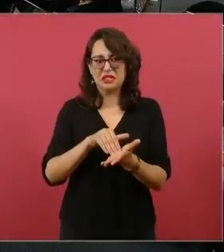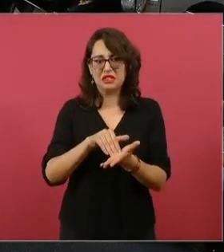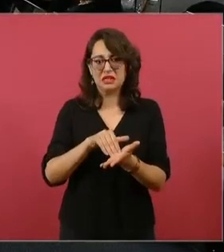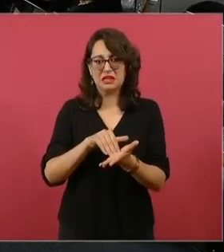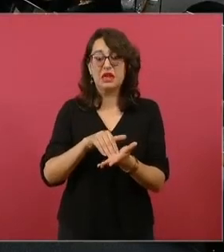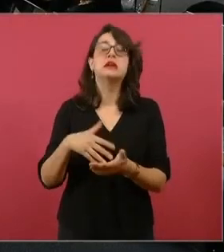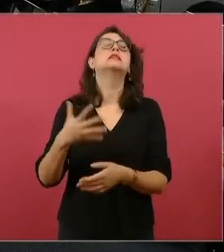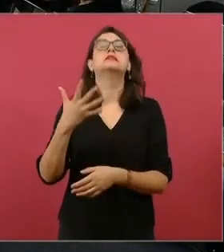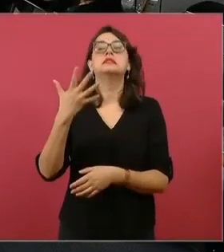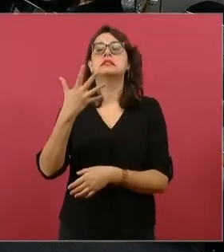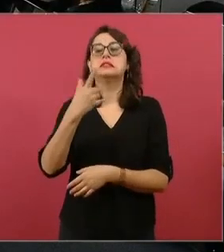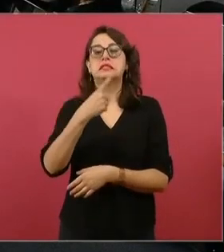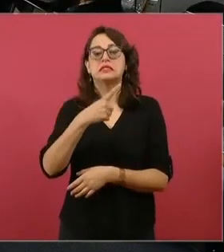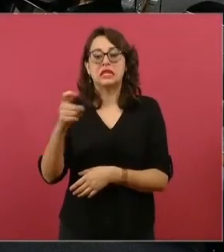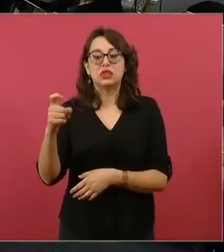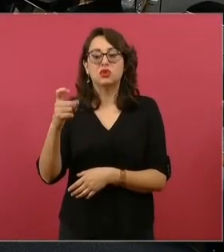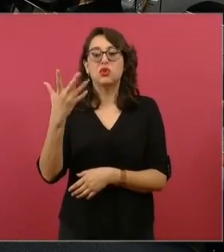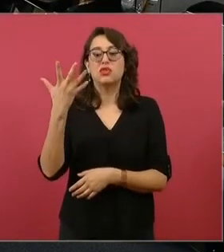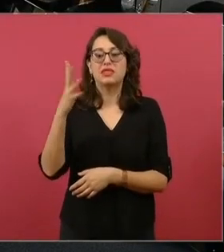110,000 fue lo que dijo.